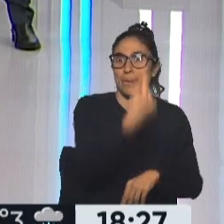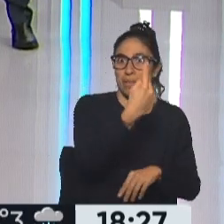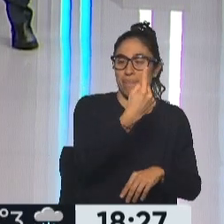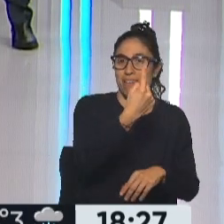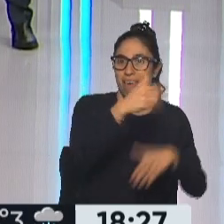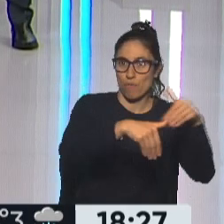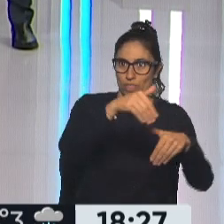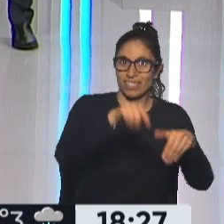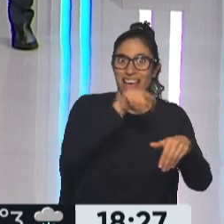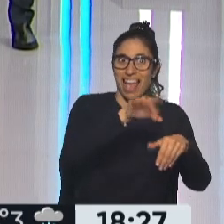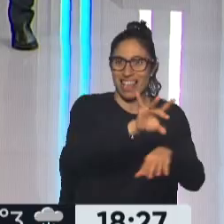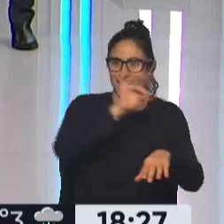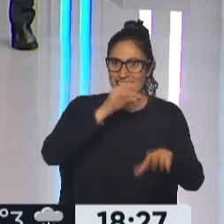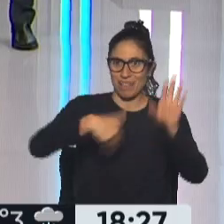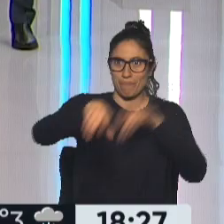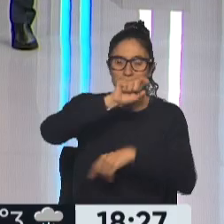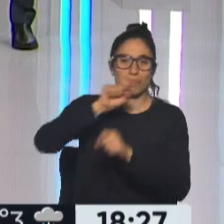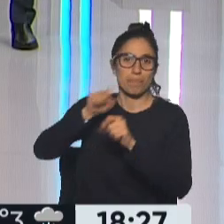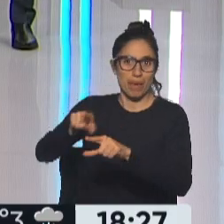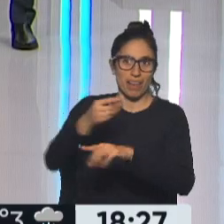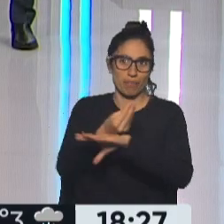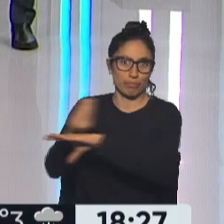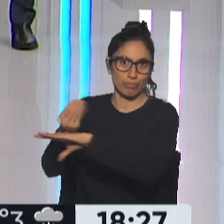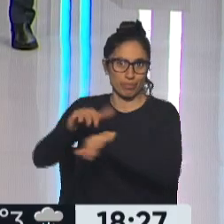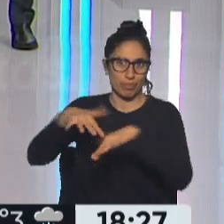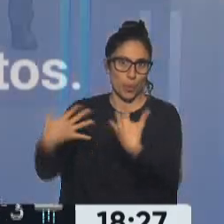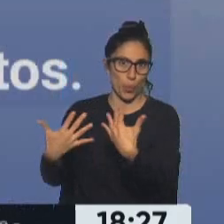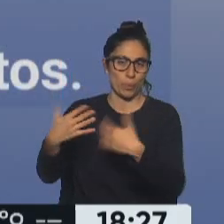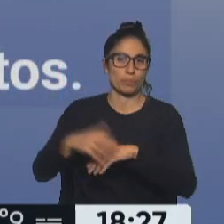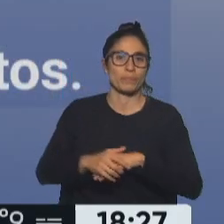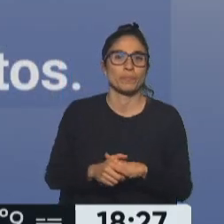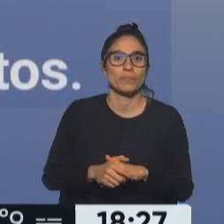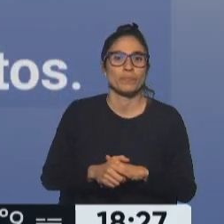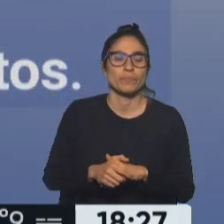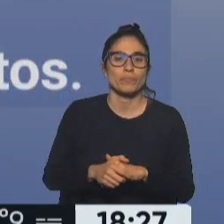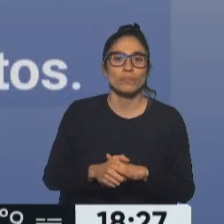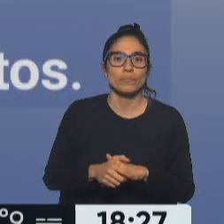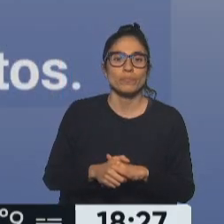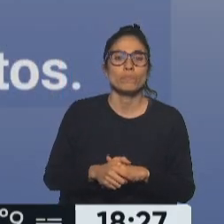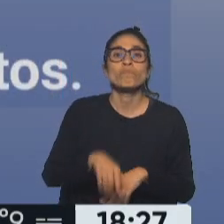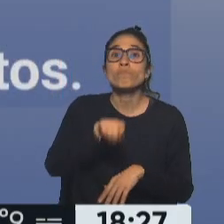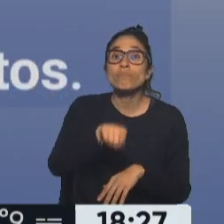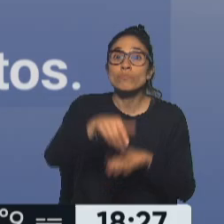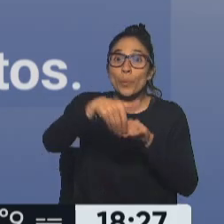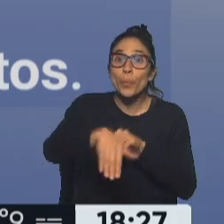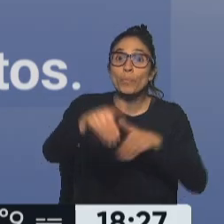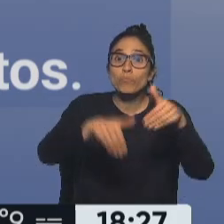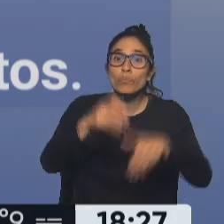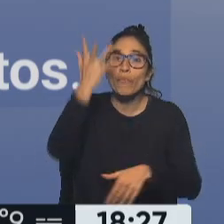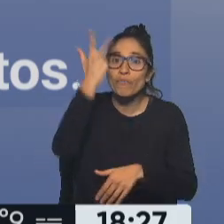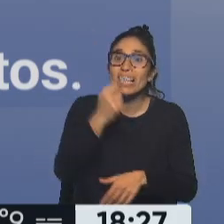Seguimos repasando más datos de la elección que se viene en Francia. En caso de no tener esa